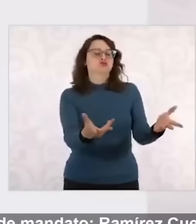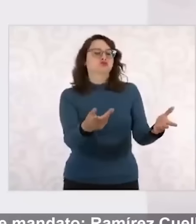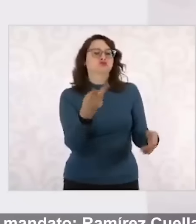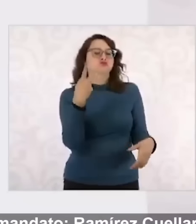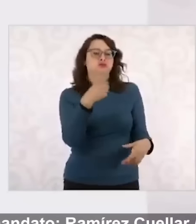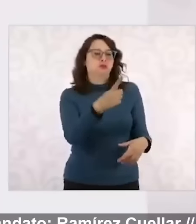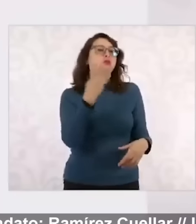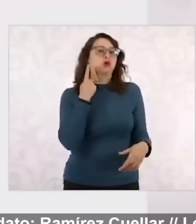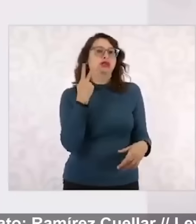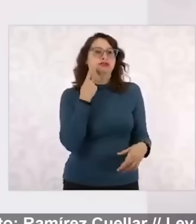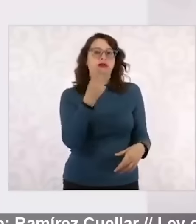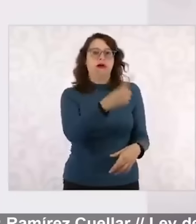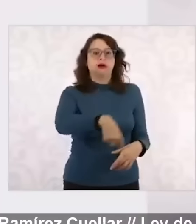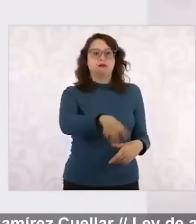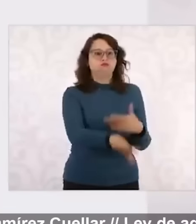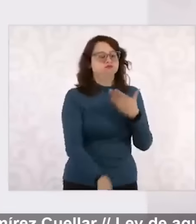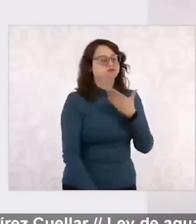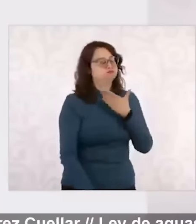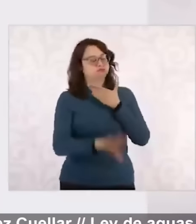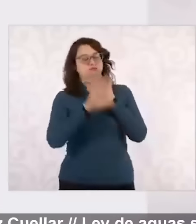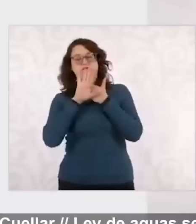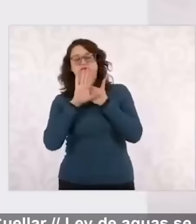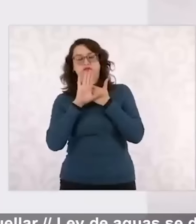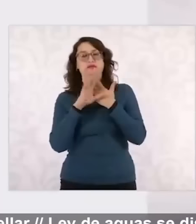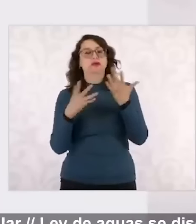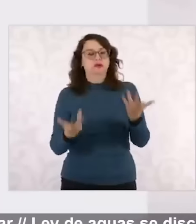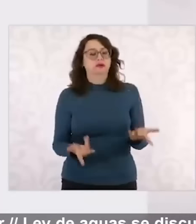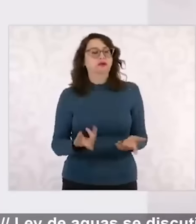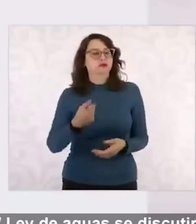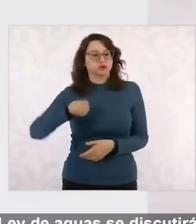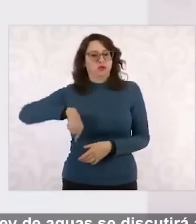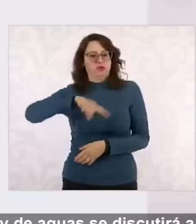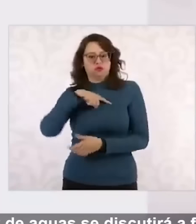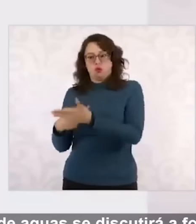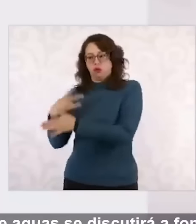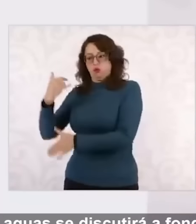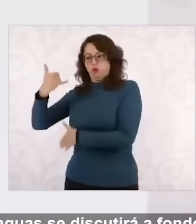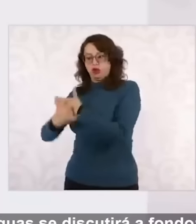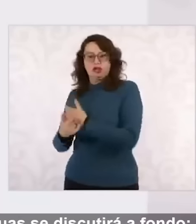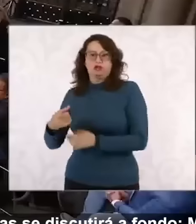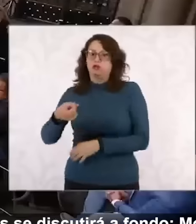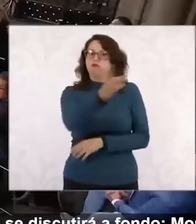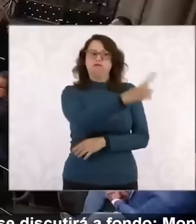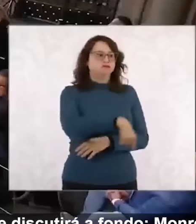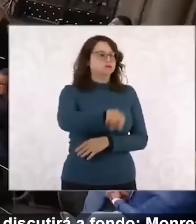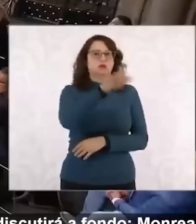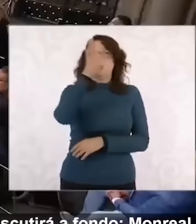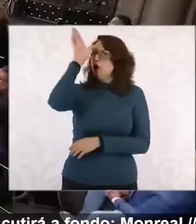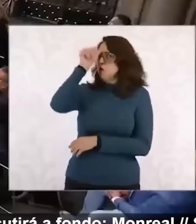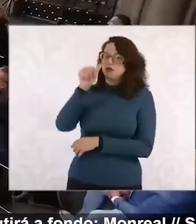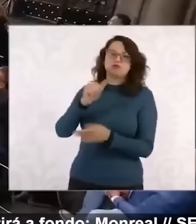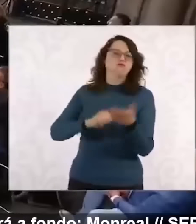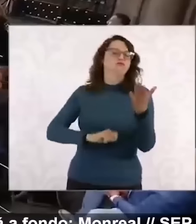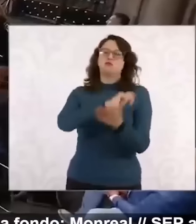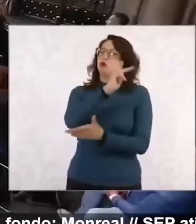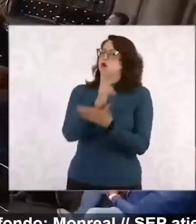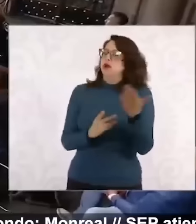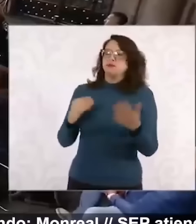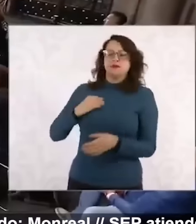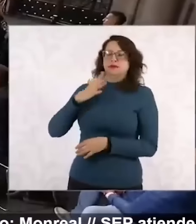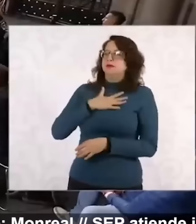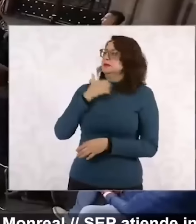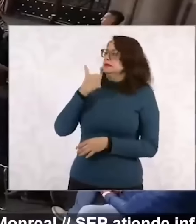nuestra y en contra de lo que representamos, que no quieren los programas de